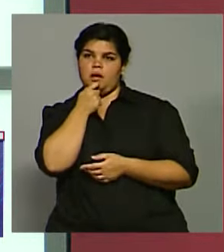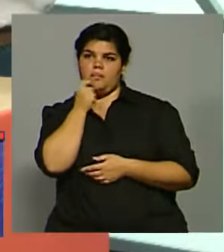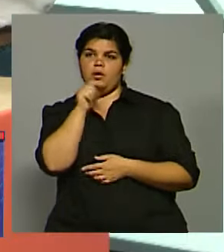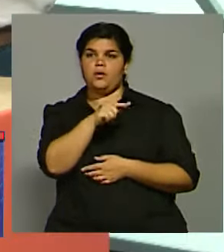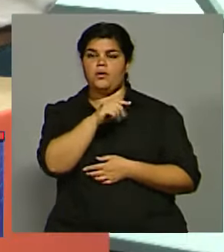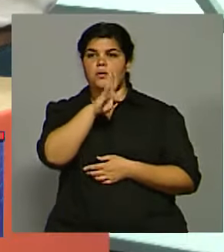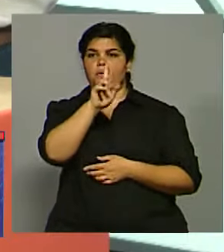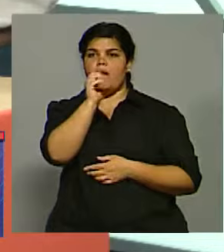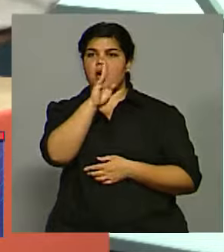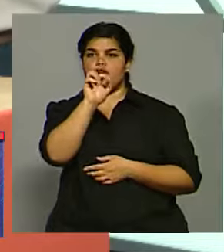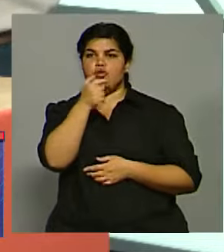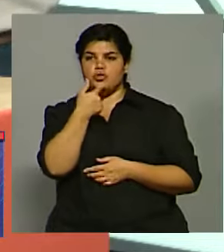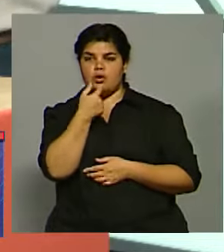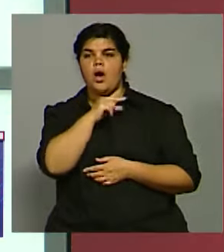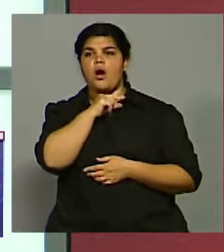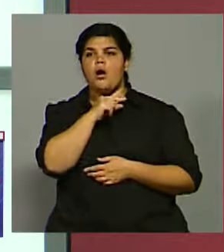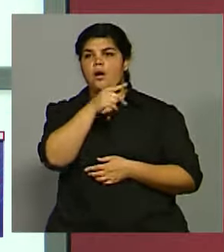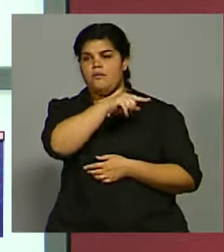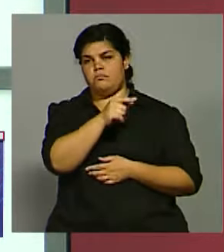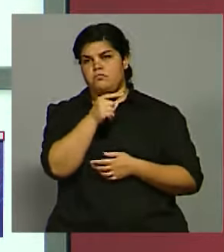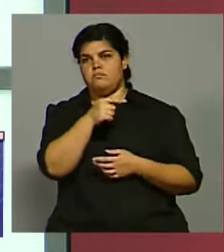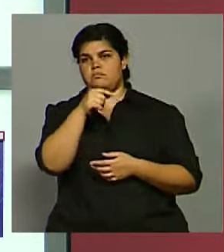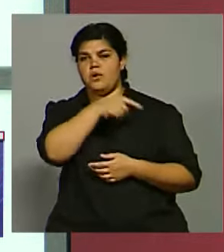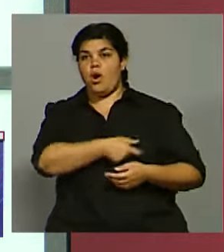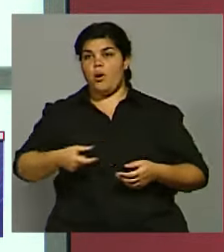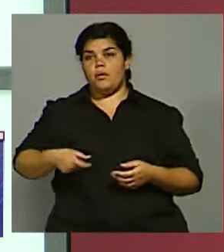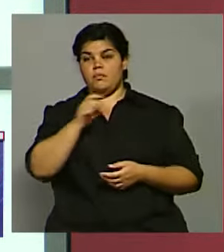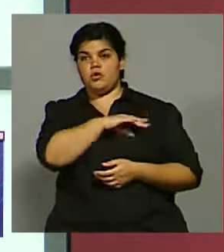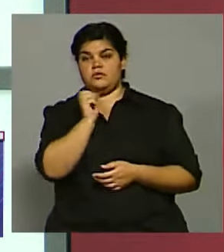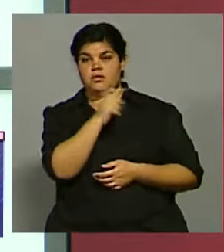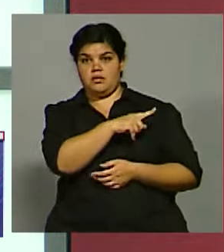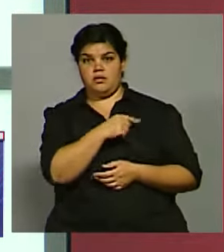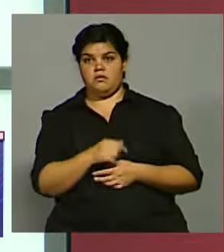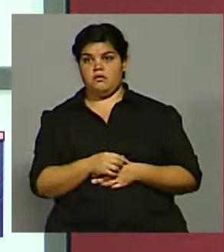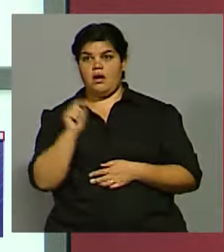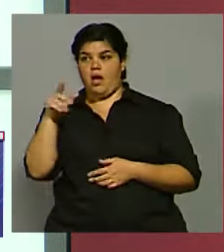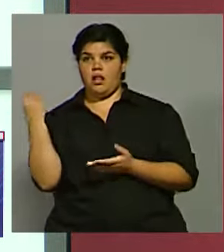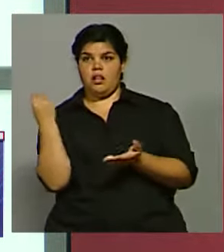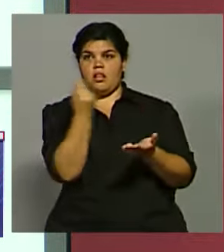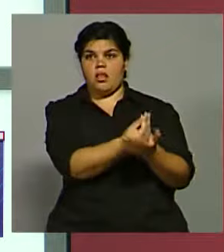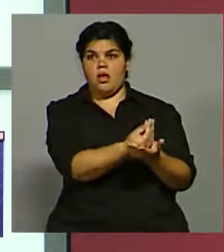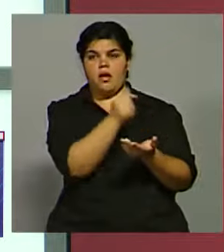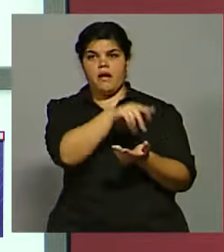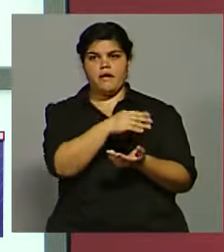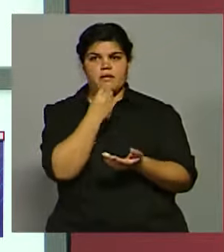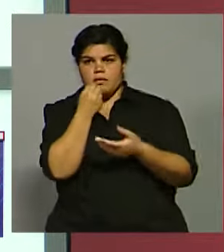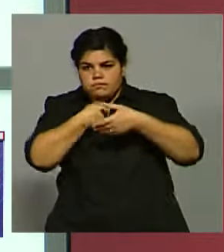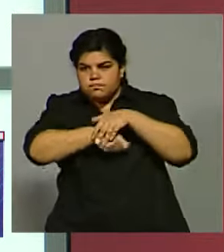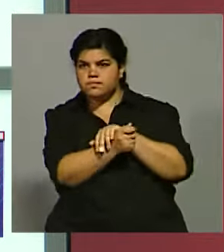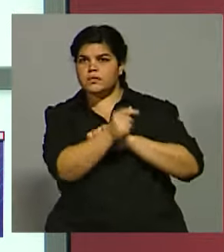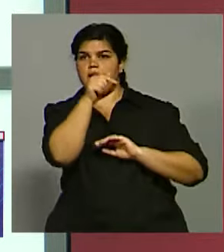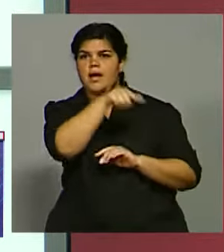Barros en Chile, uh-huh, en donde él premeditadamente designa a este señor que había encubierto a uno de los principales